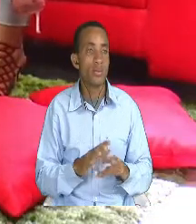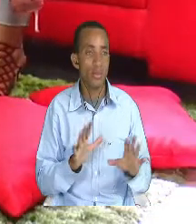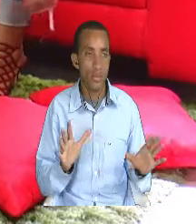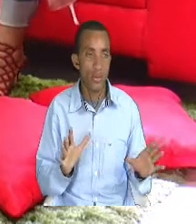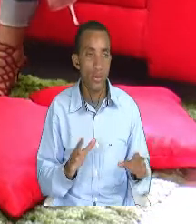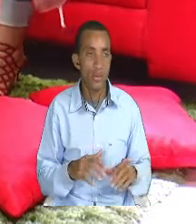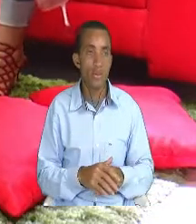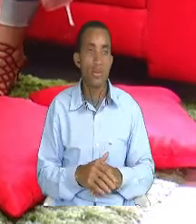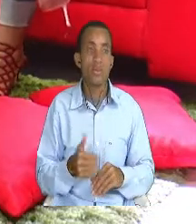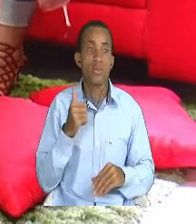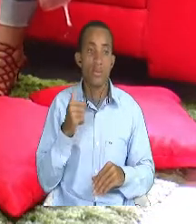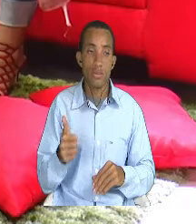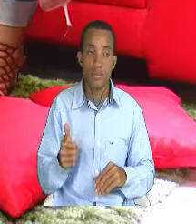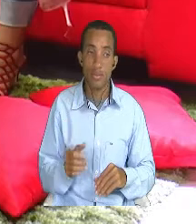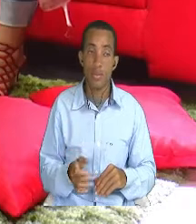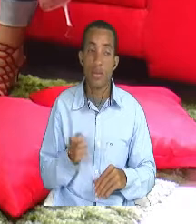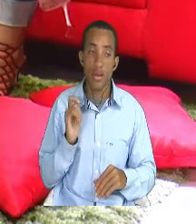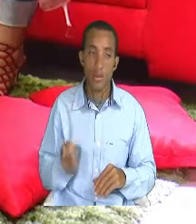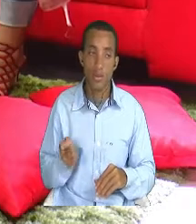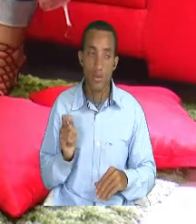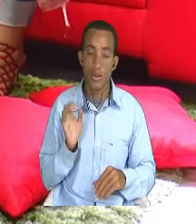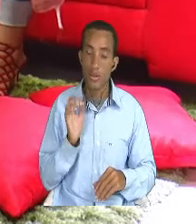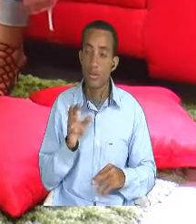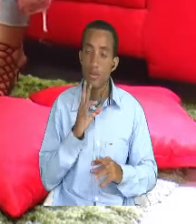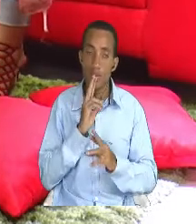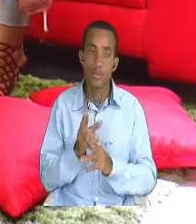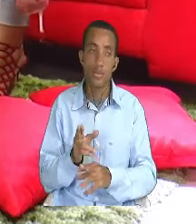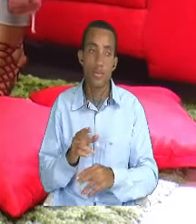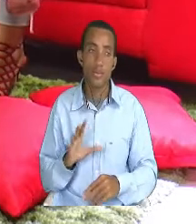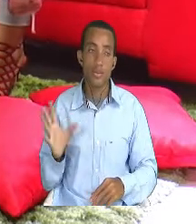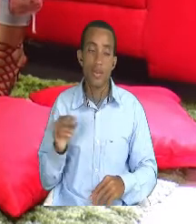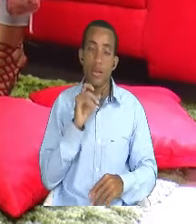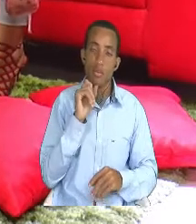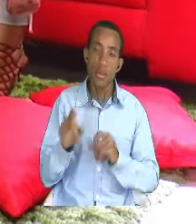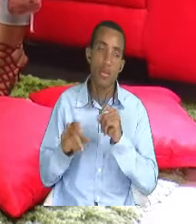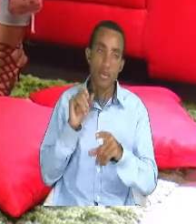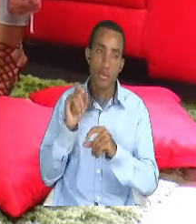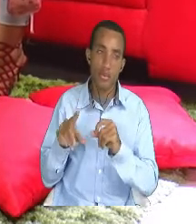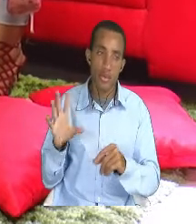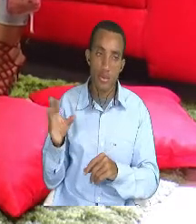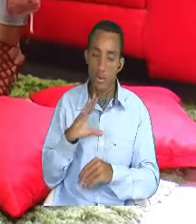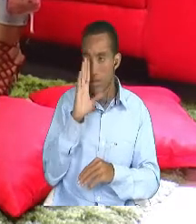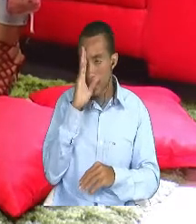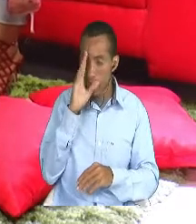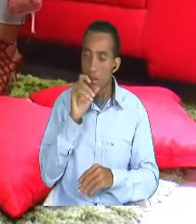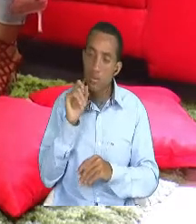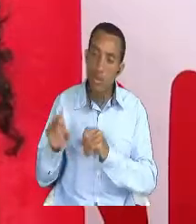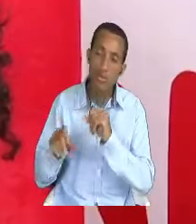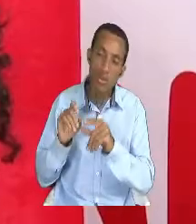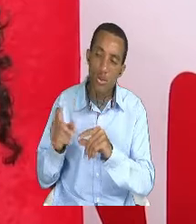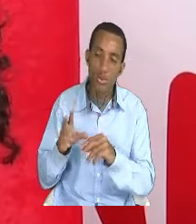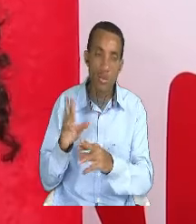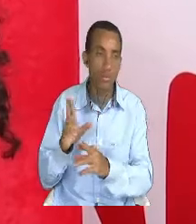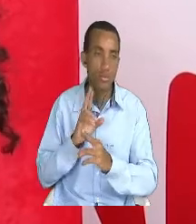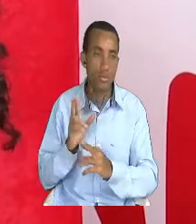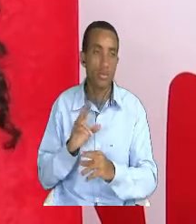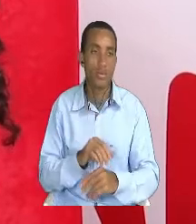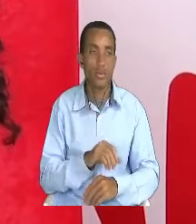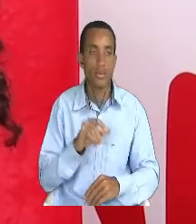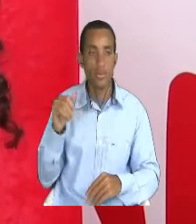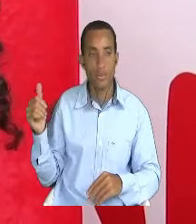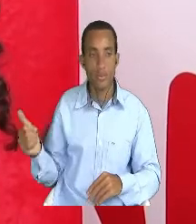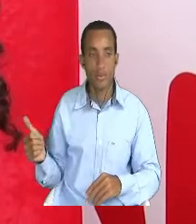estuvo nuestra abogada, siempre respondiendo las preguntas y los interrogantes de nuestros televidentes. Ahora pasamos con